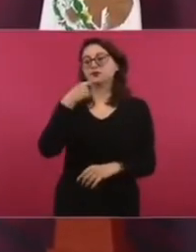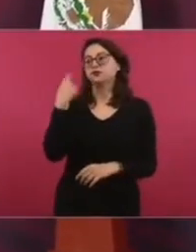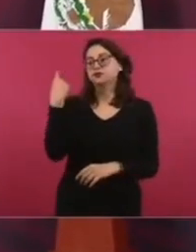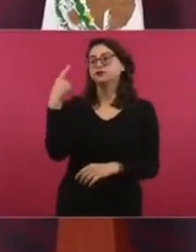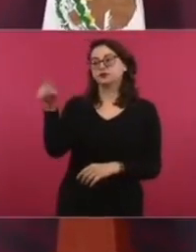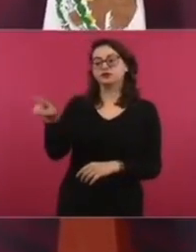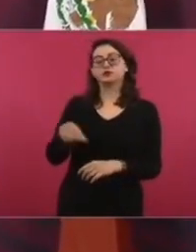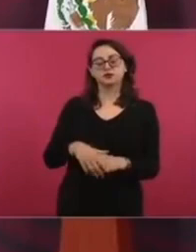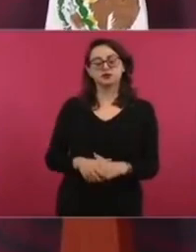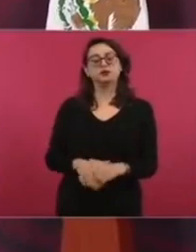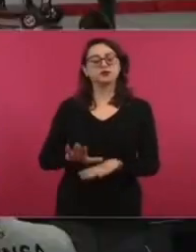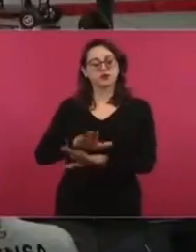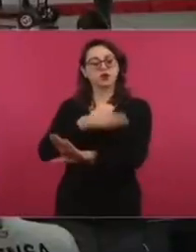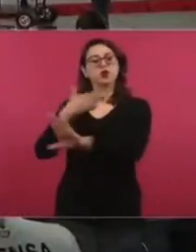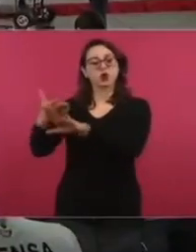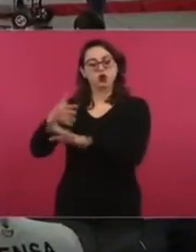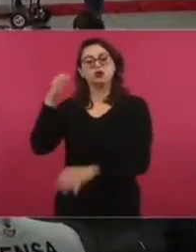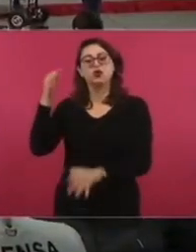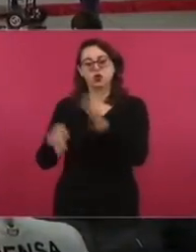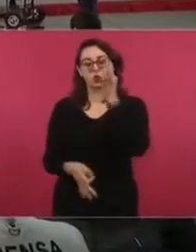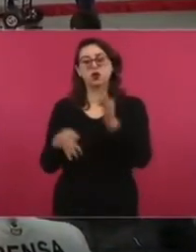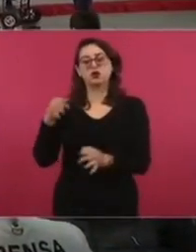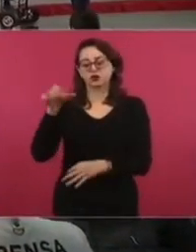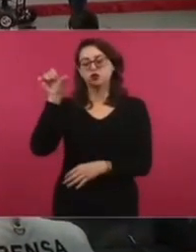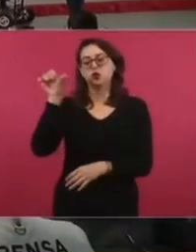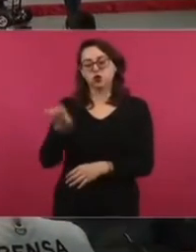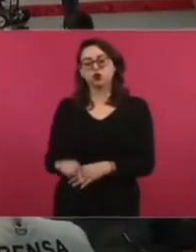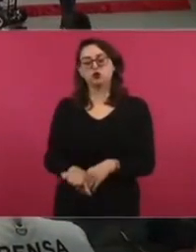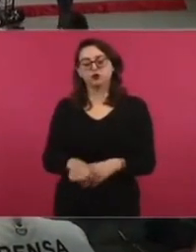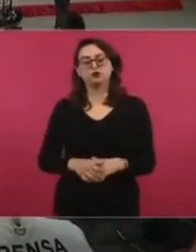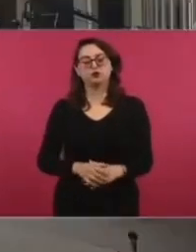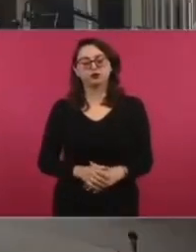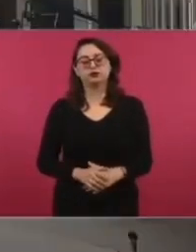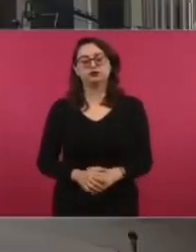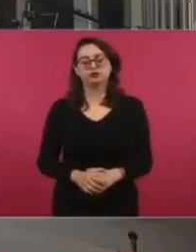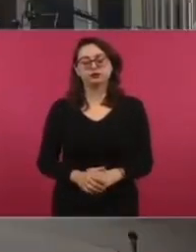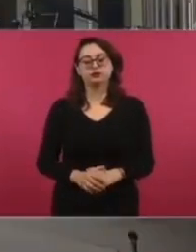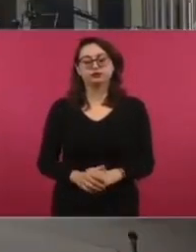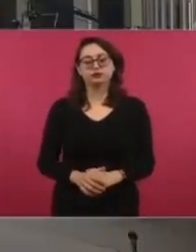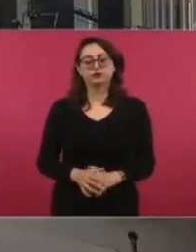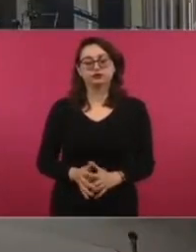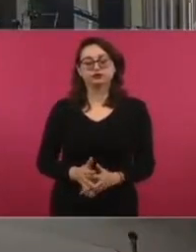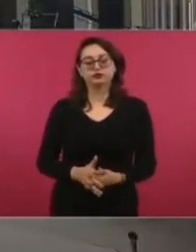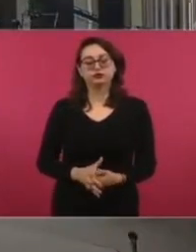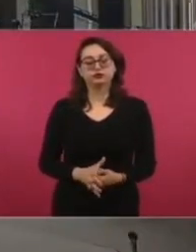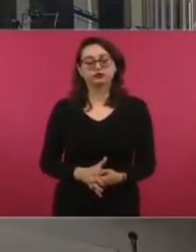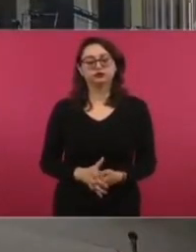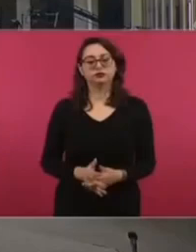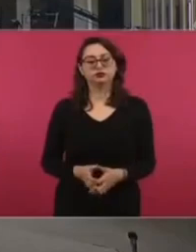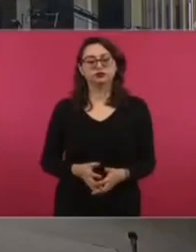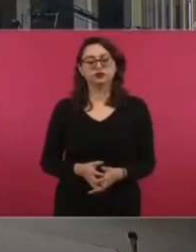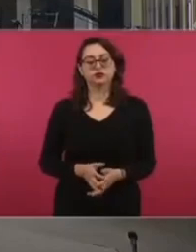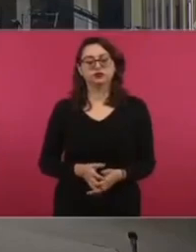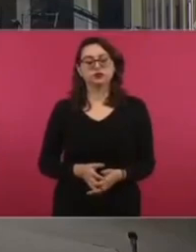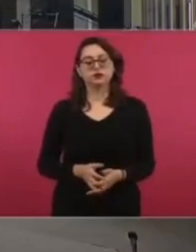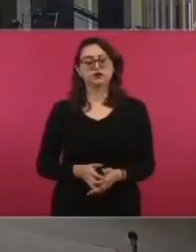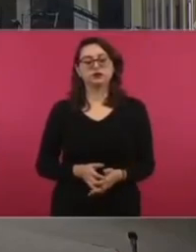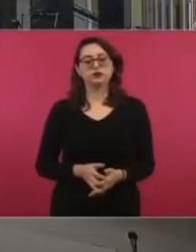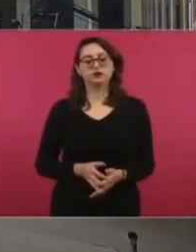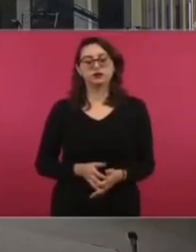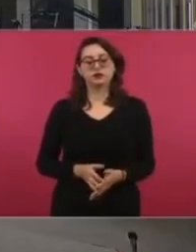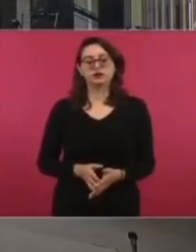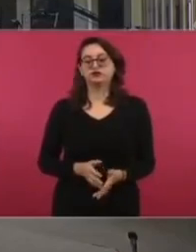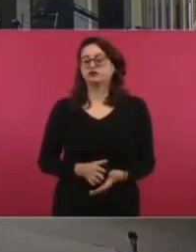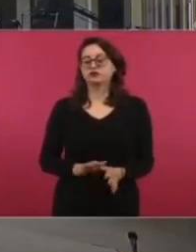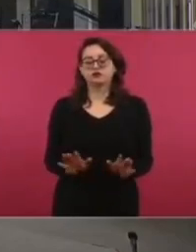ante la adjudicatura Federal sino ante el pleno de la suprema corte de justicia de la nación O sea